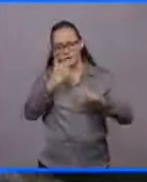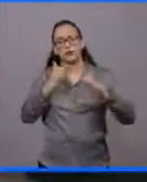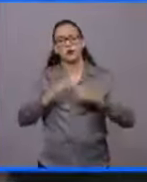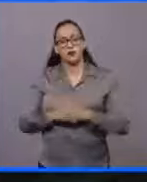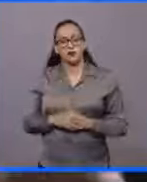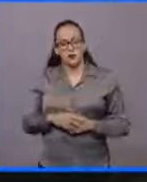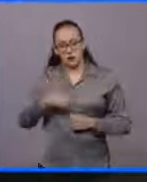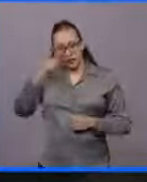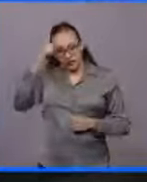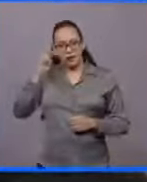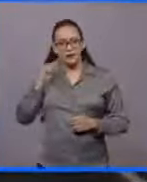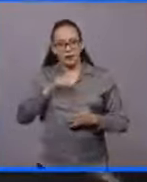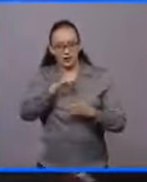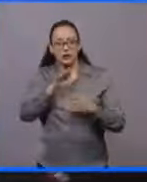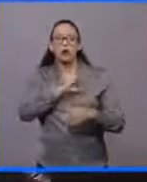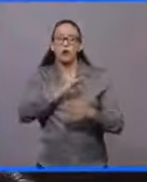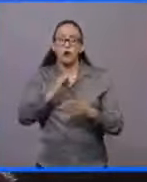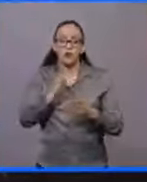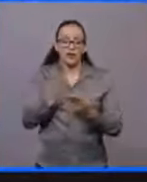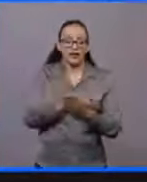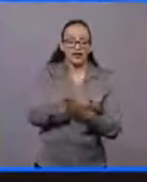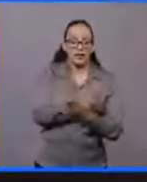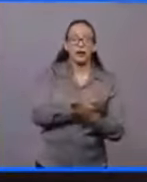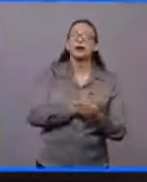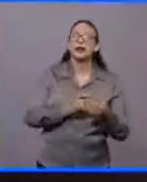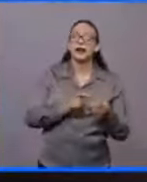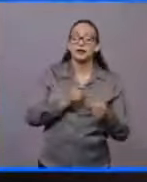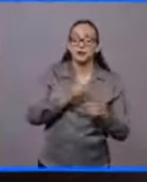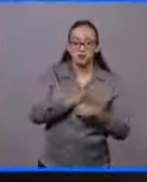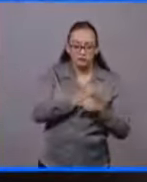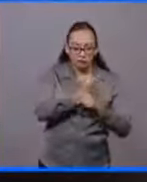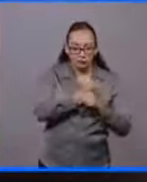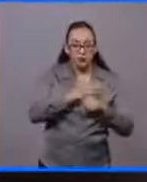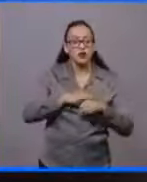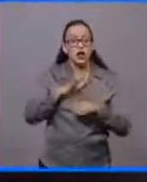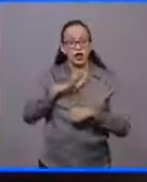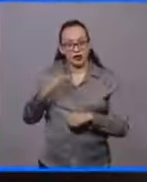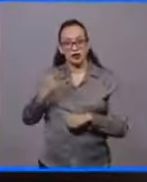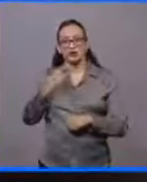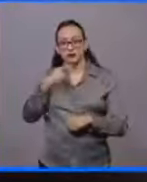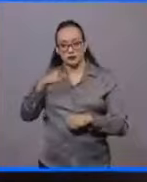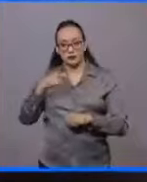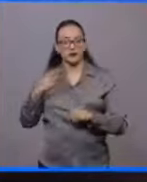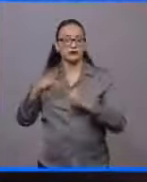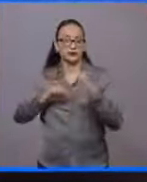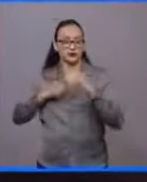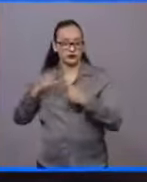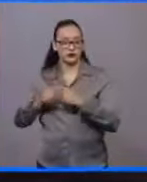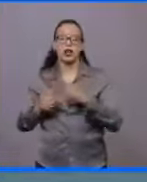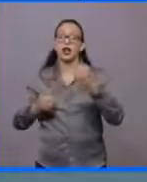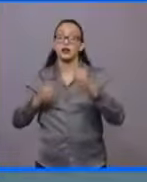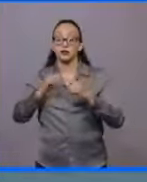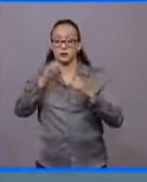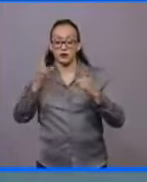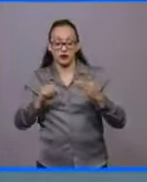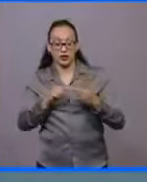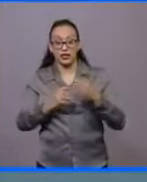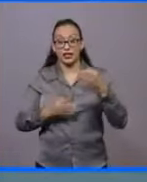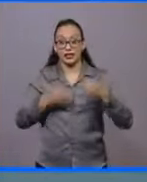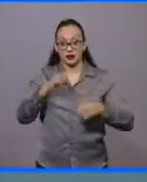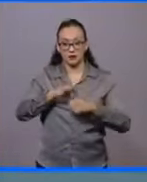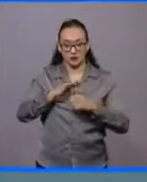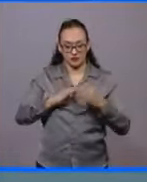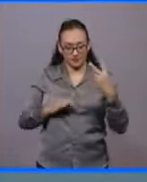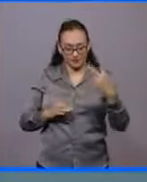la posibilidad jurídica de separar el estudio de las demandas por 2 autoridades distintas, la Suprema Corte y el Tribunal